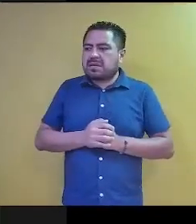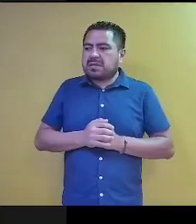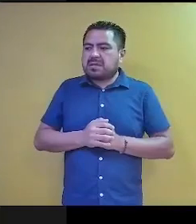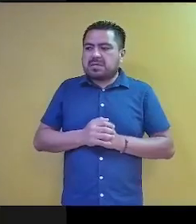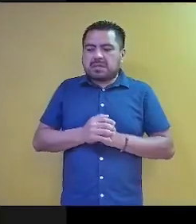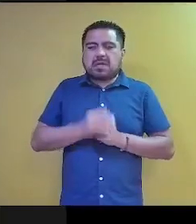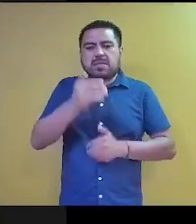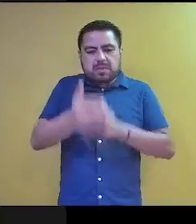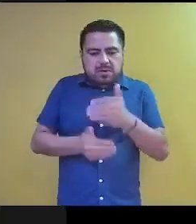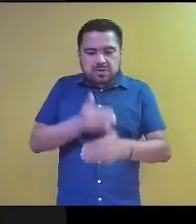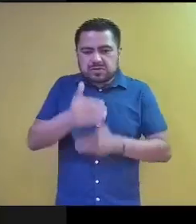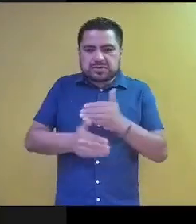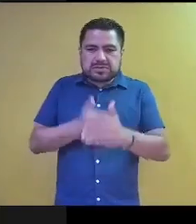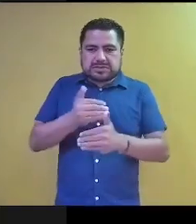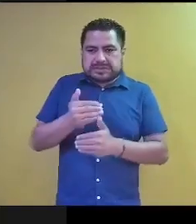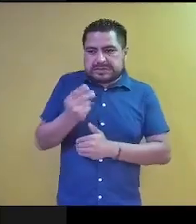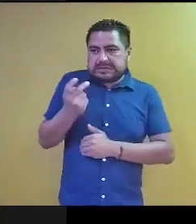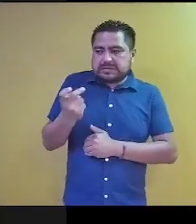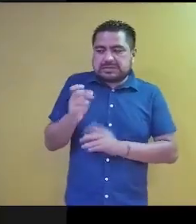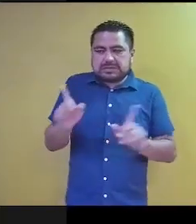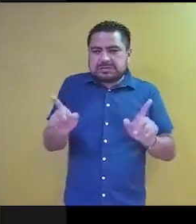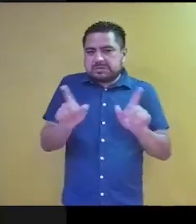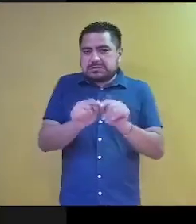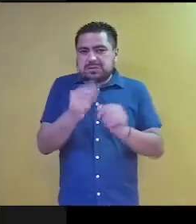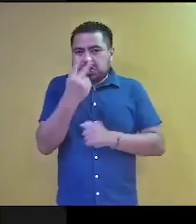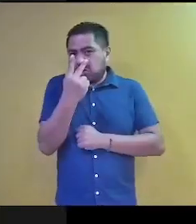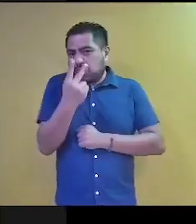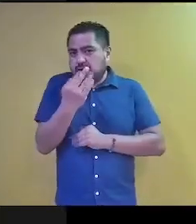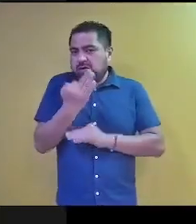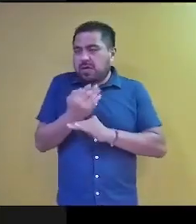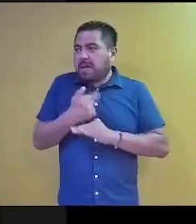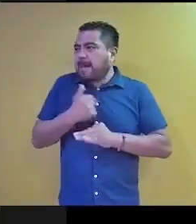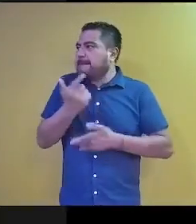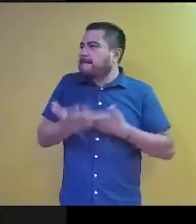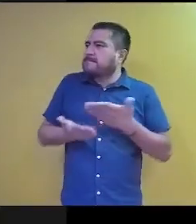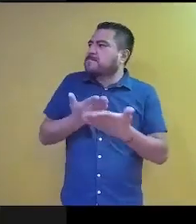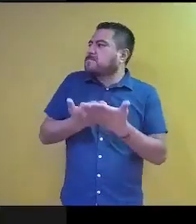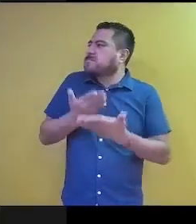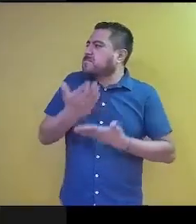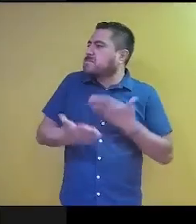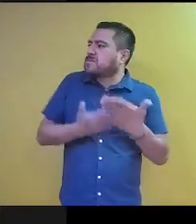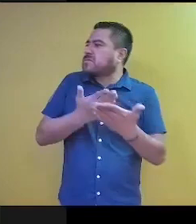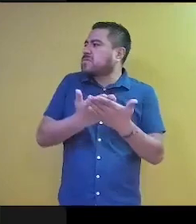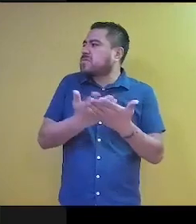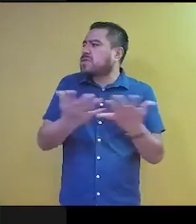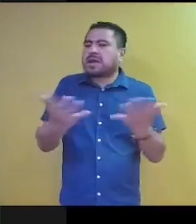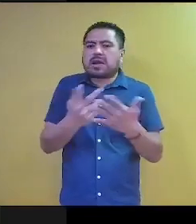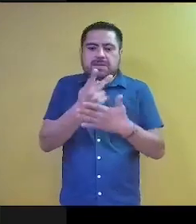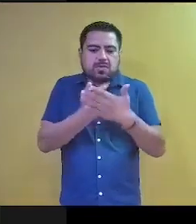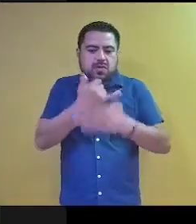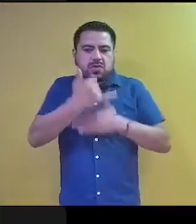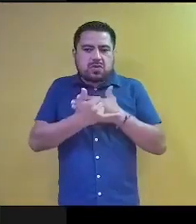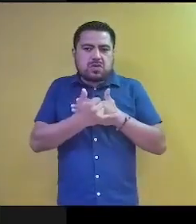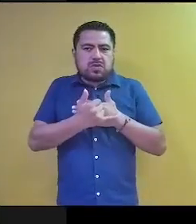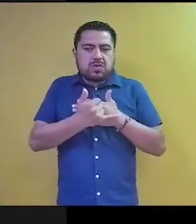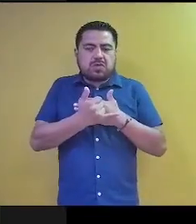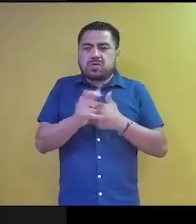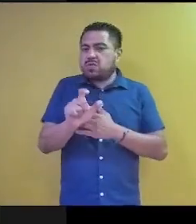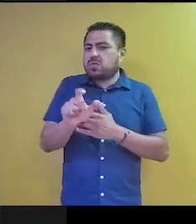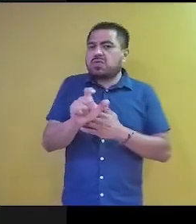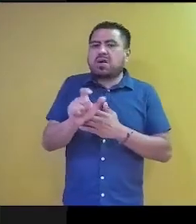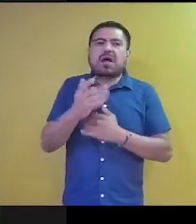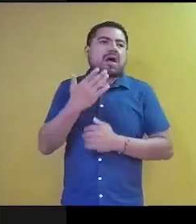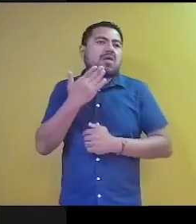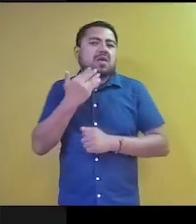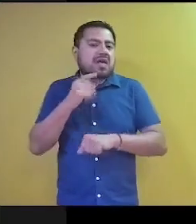derecho proceda en aquella vía. Serían estas dos propuestas que hago yo al proyecto, toda vez que no